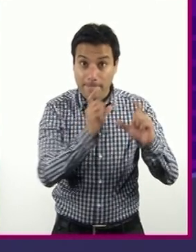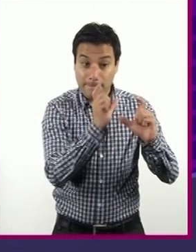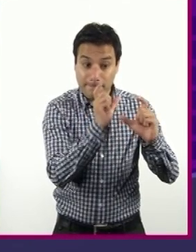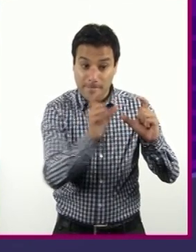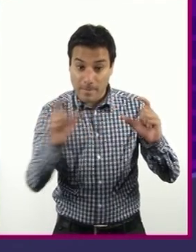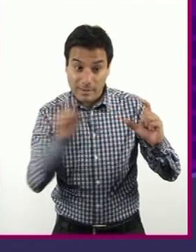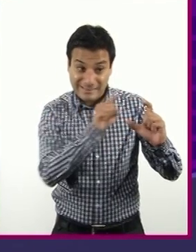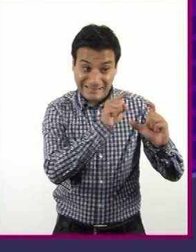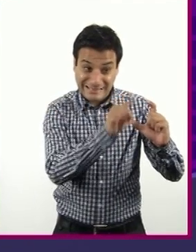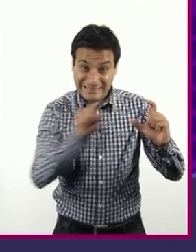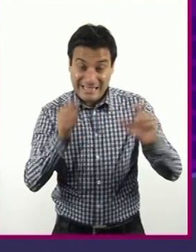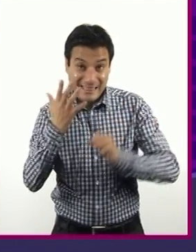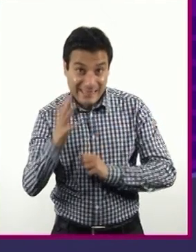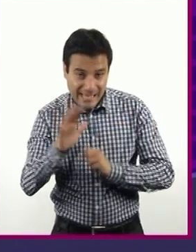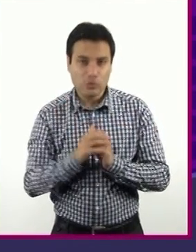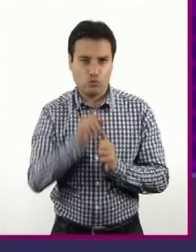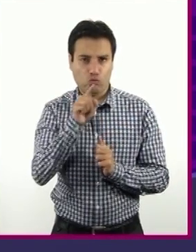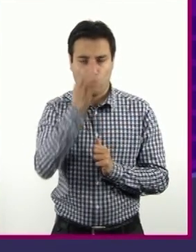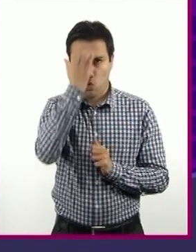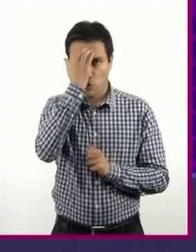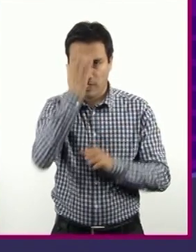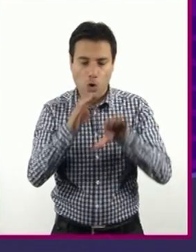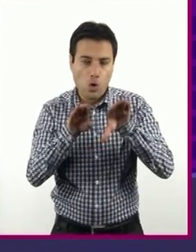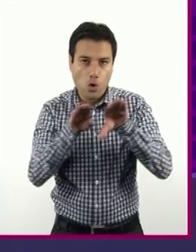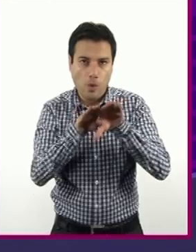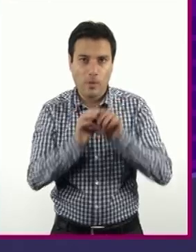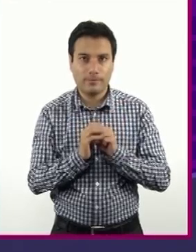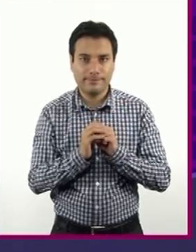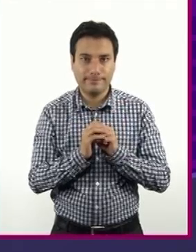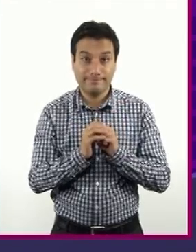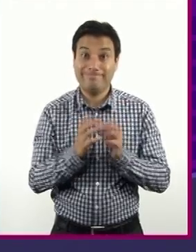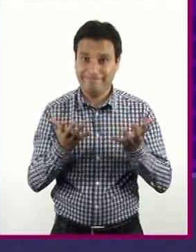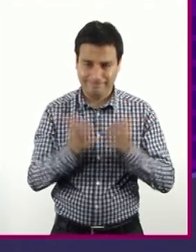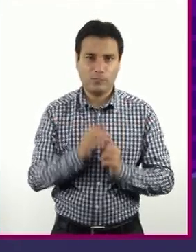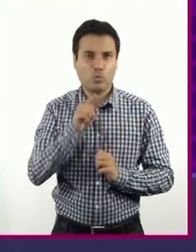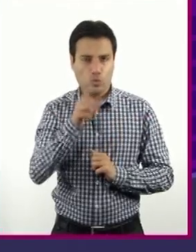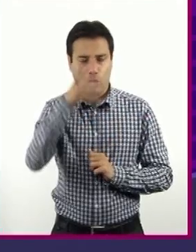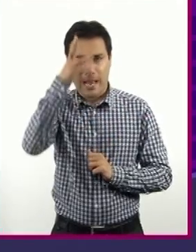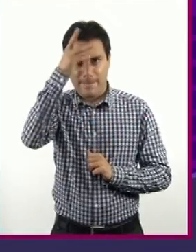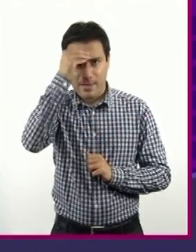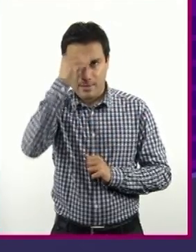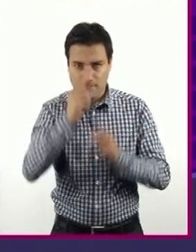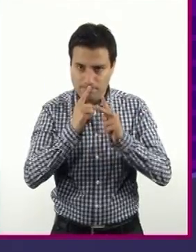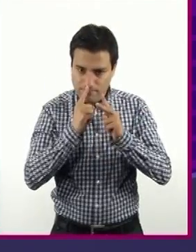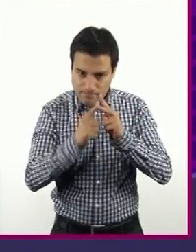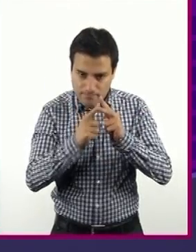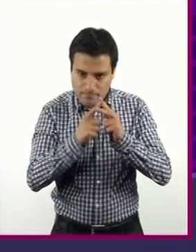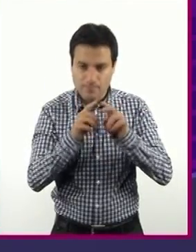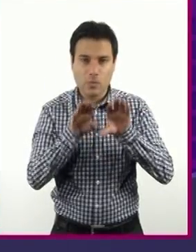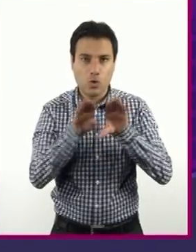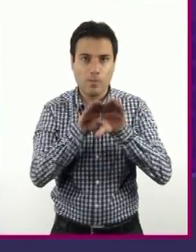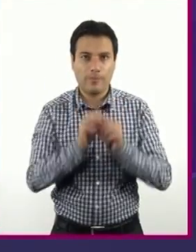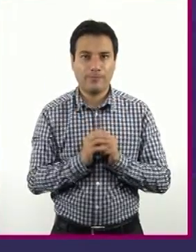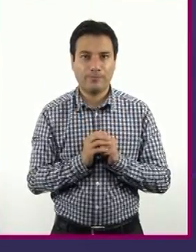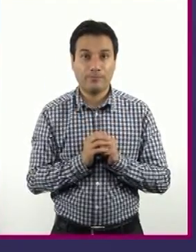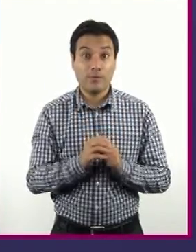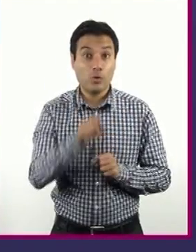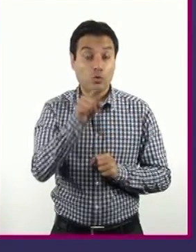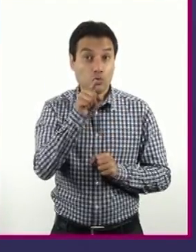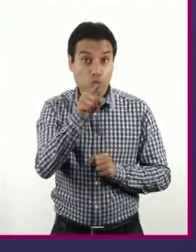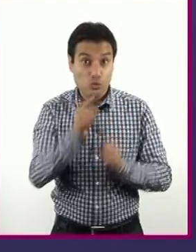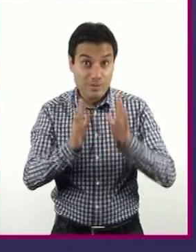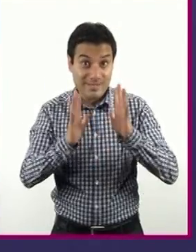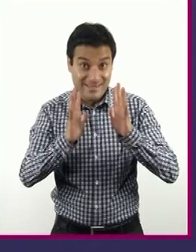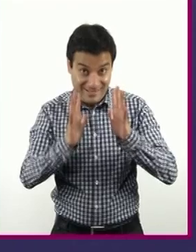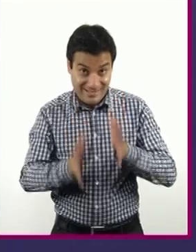obtener una expresión general cuadrática del enésimo término de una sucesión aritmética. ¿Ya tienen en casa